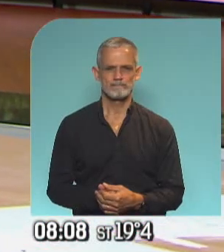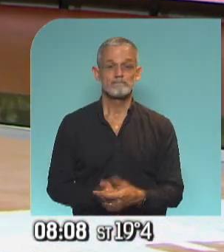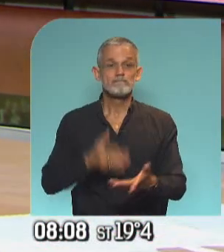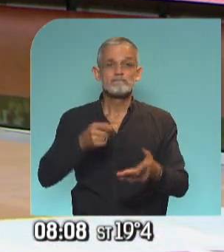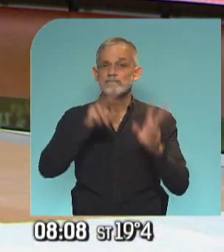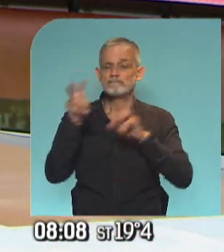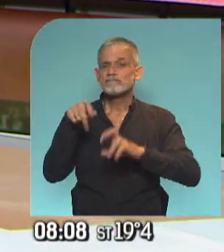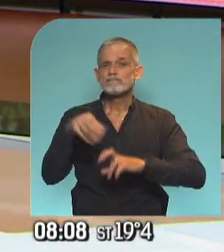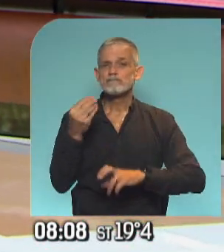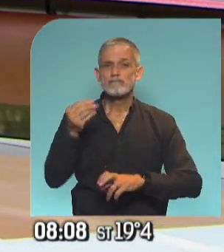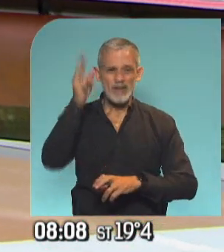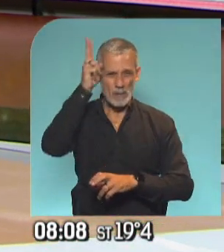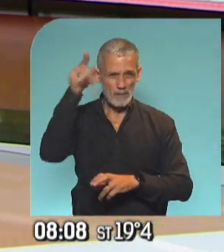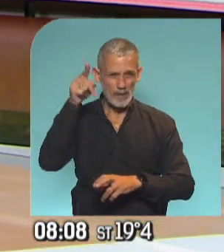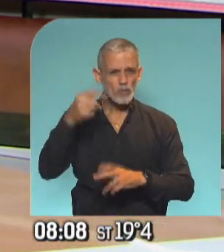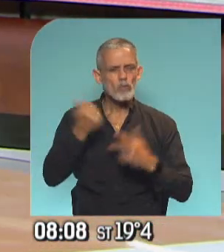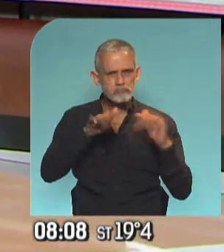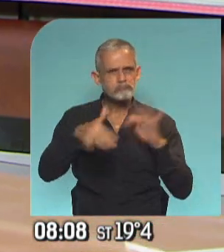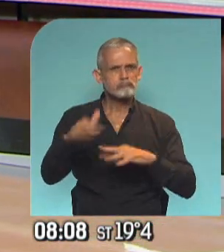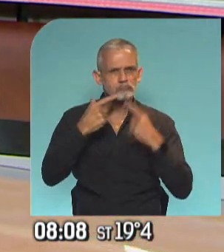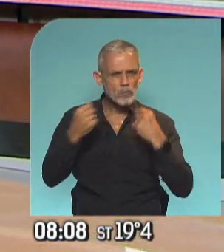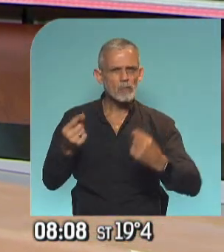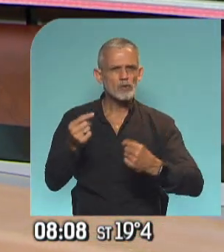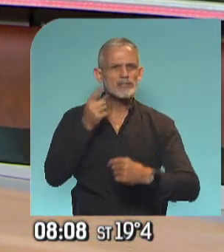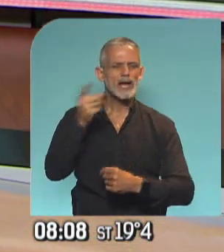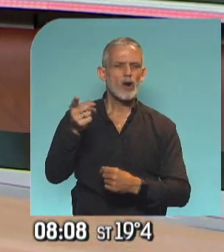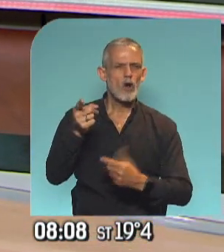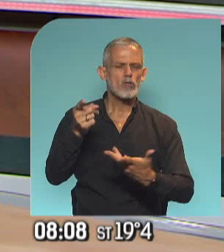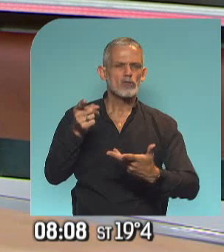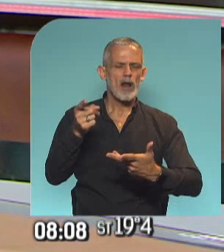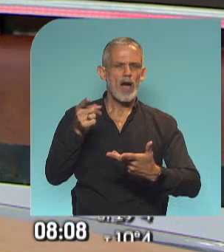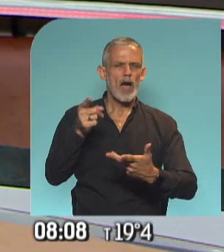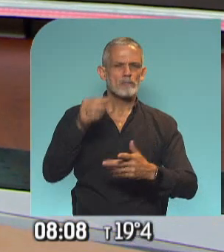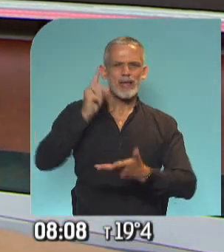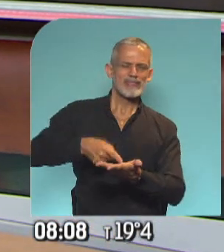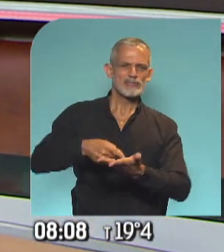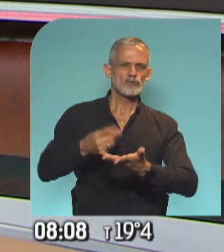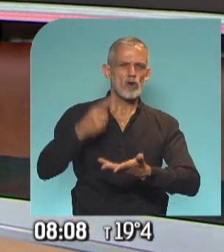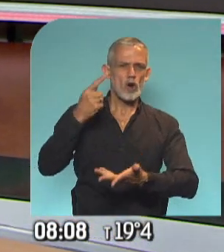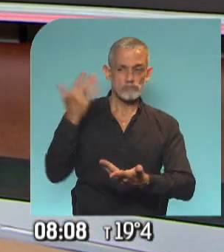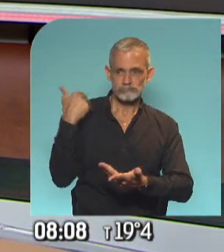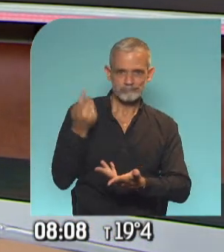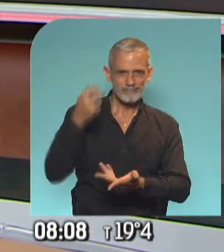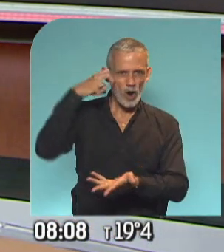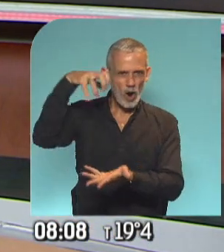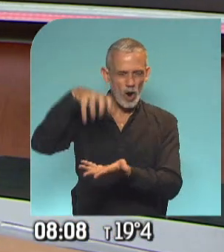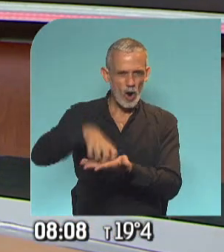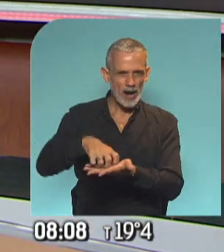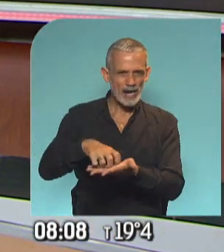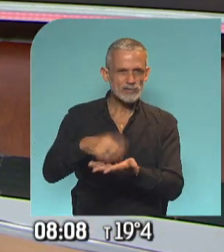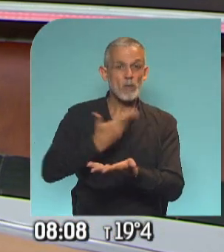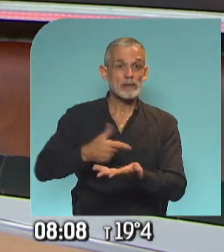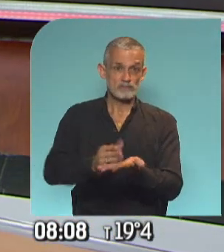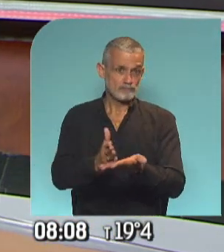Vamos ahora a Perú, o manifestaciones de protesta en contraposición a la decisión adoptada en las últimas horas por el Congreso de ese país